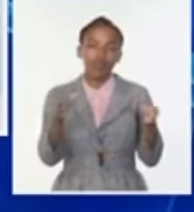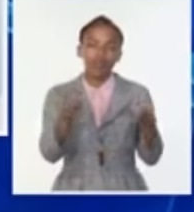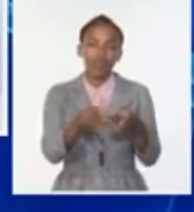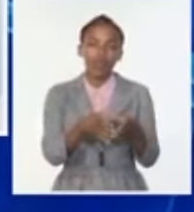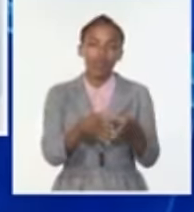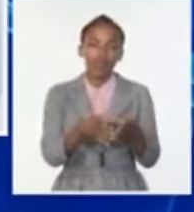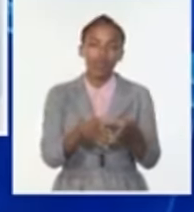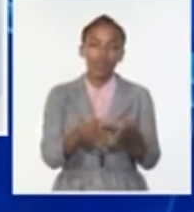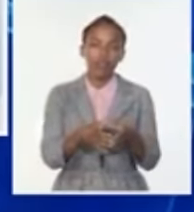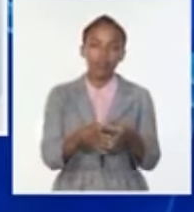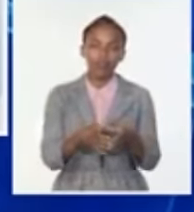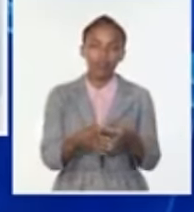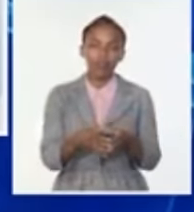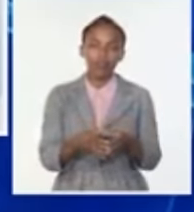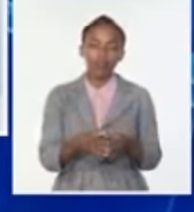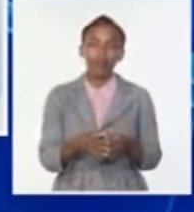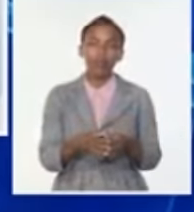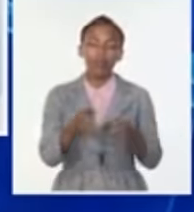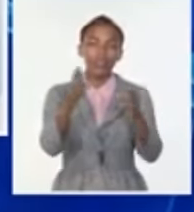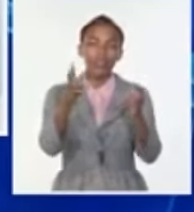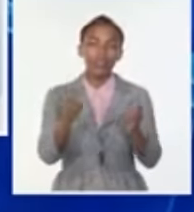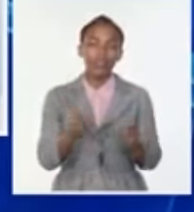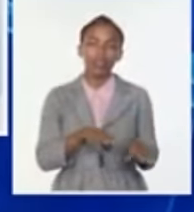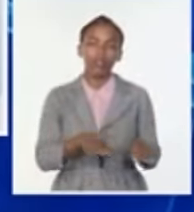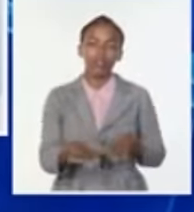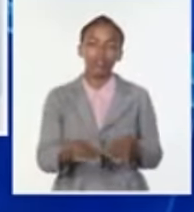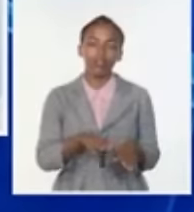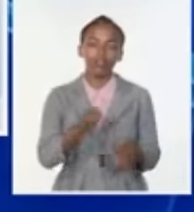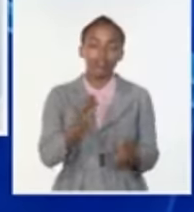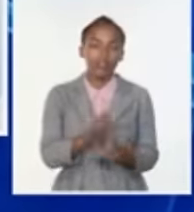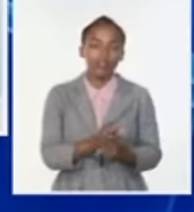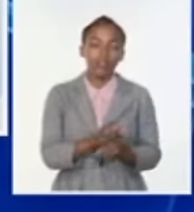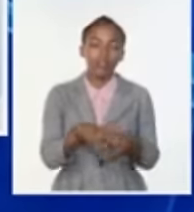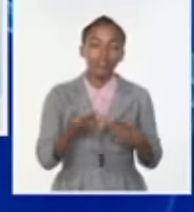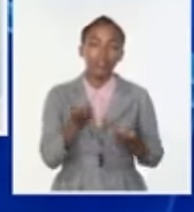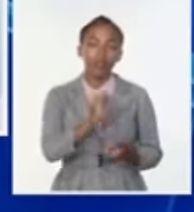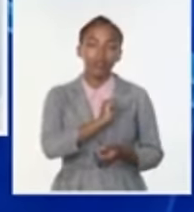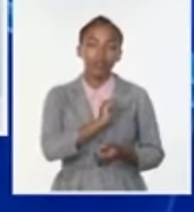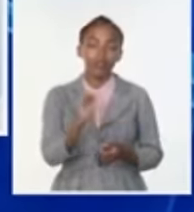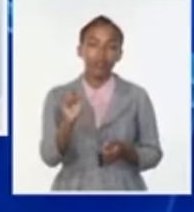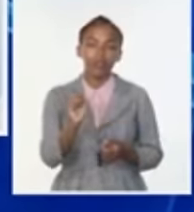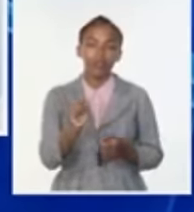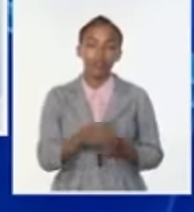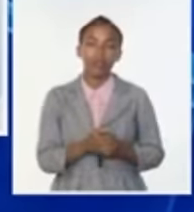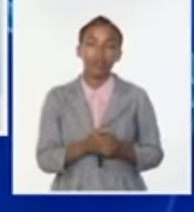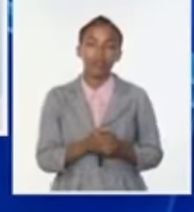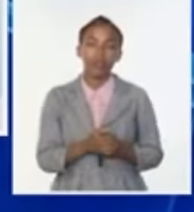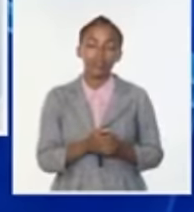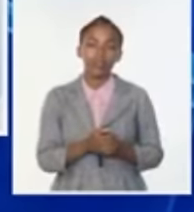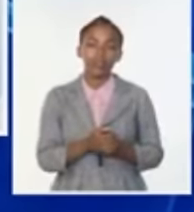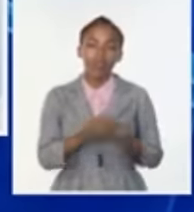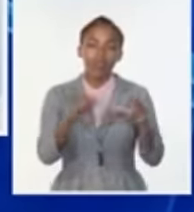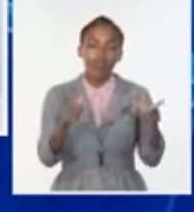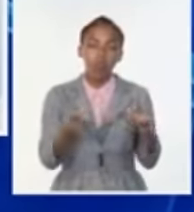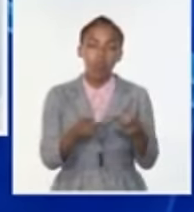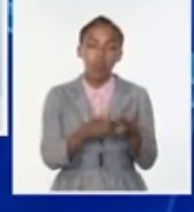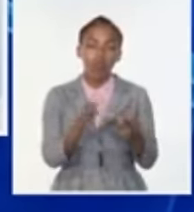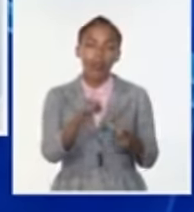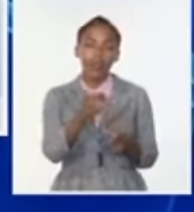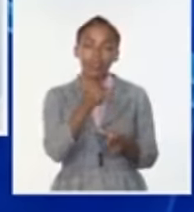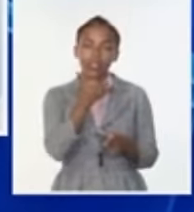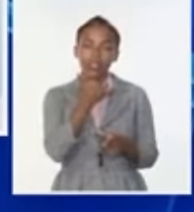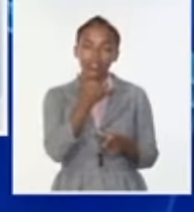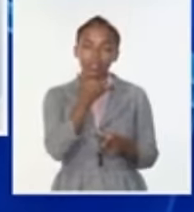resultado de las acciones desarrolladas se ha logrado una reducción del déficit fiscal en 5.520 millones de